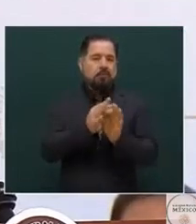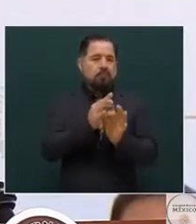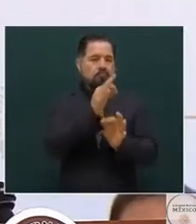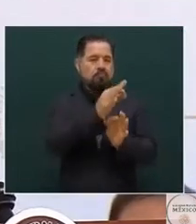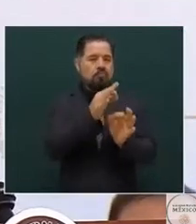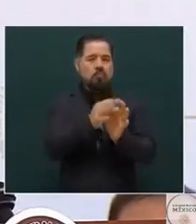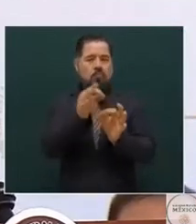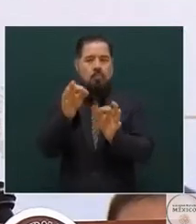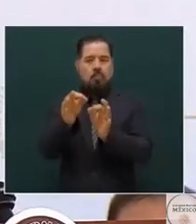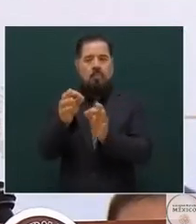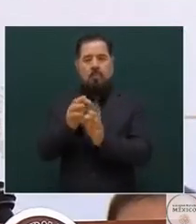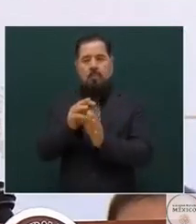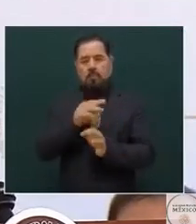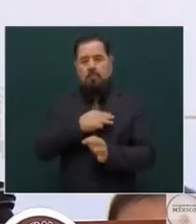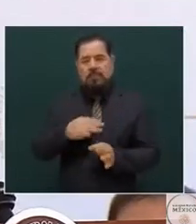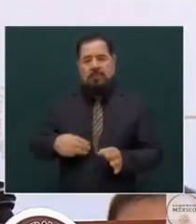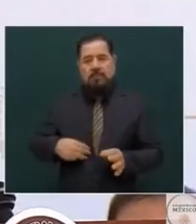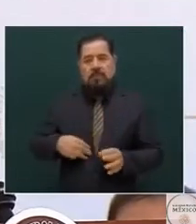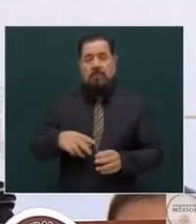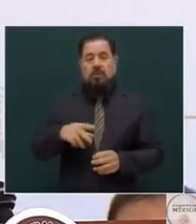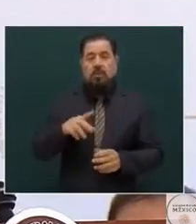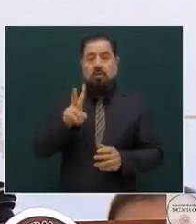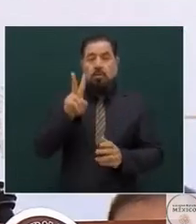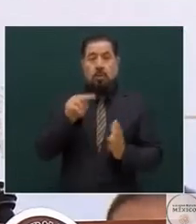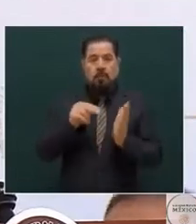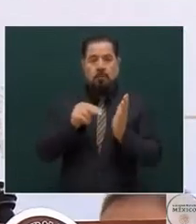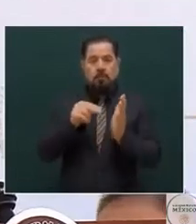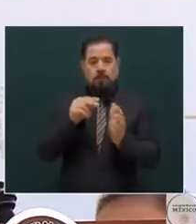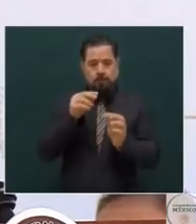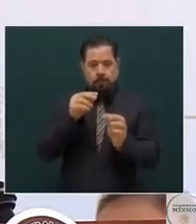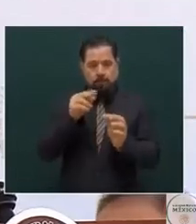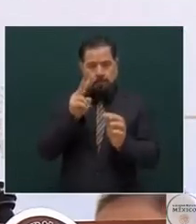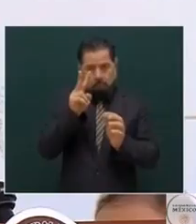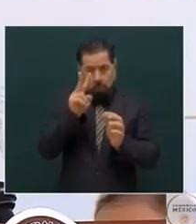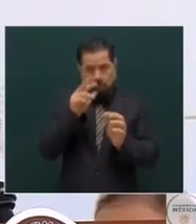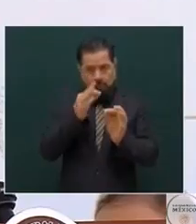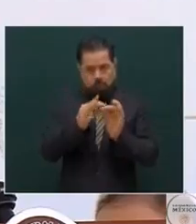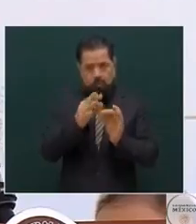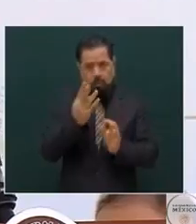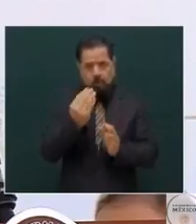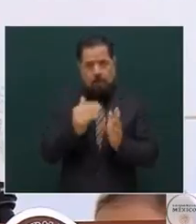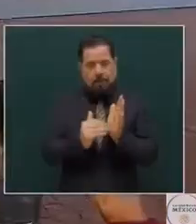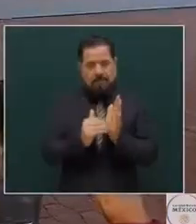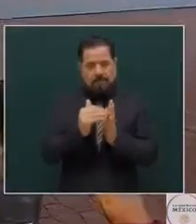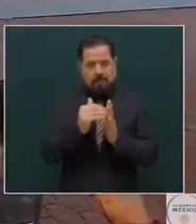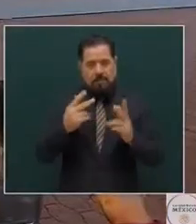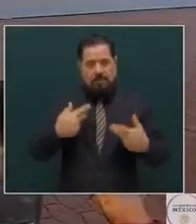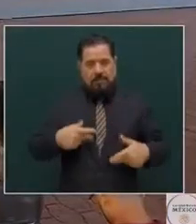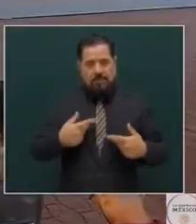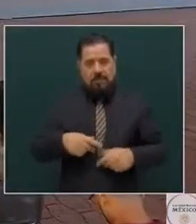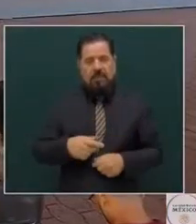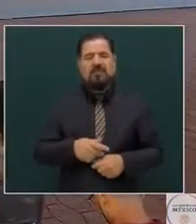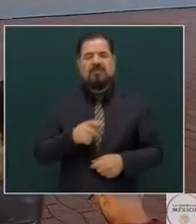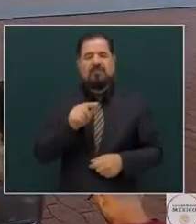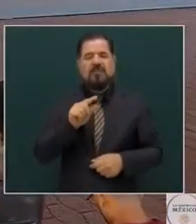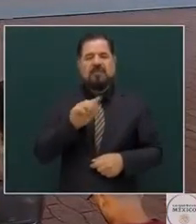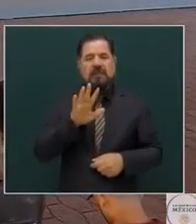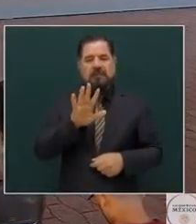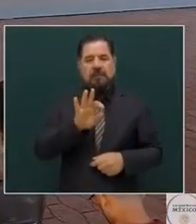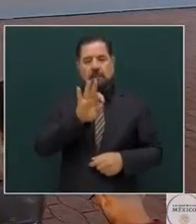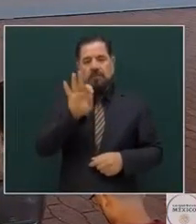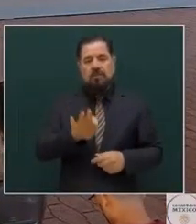millones de habitantes y concentra el 55.6% de ellos en tres